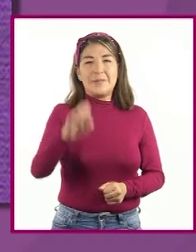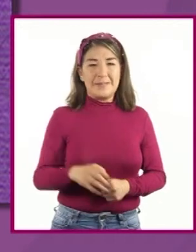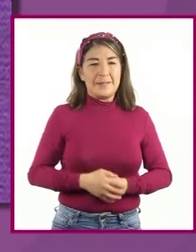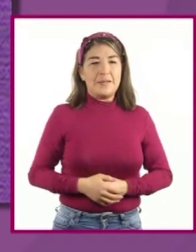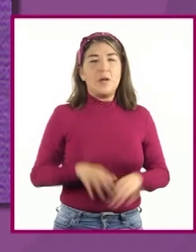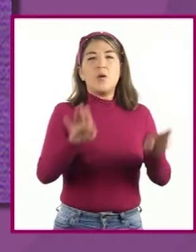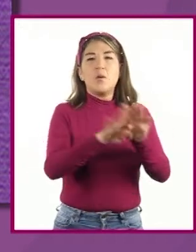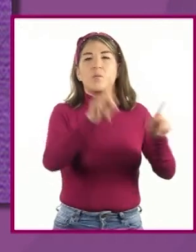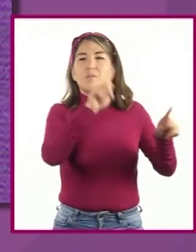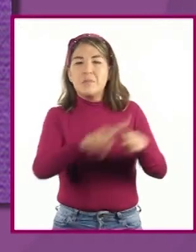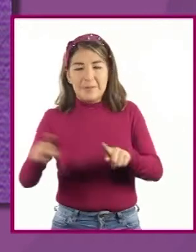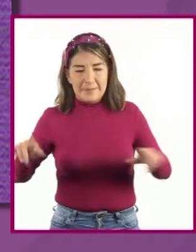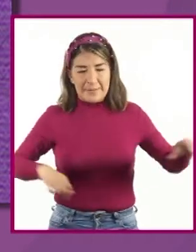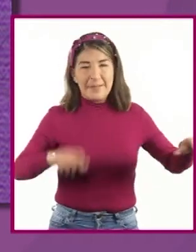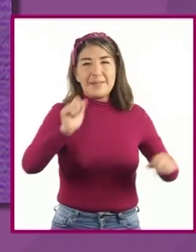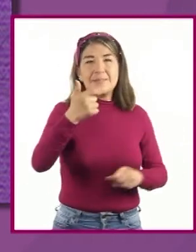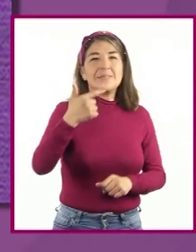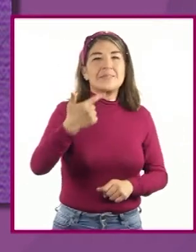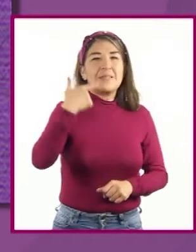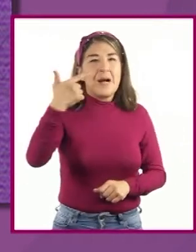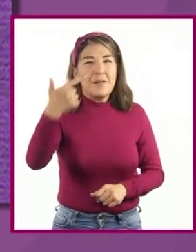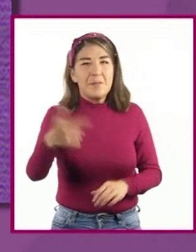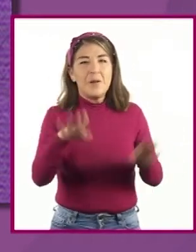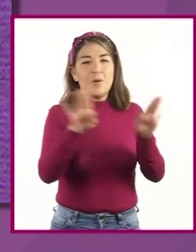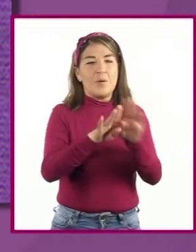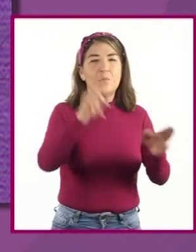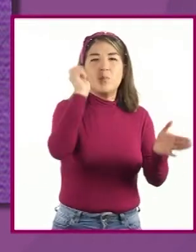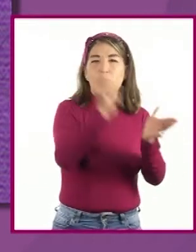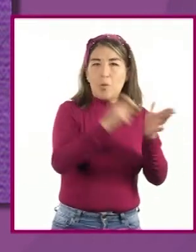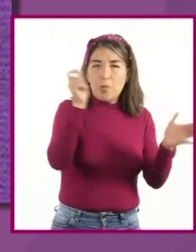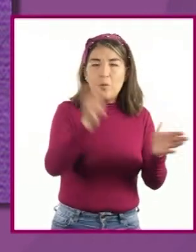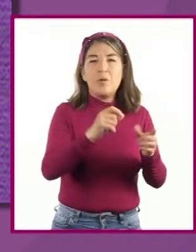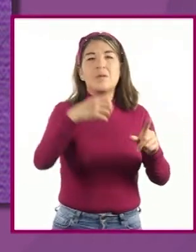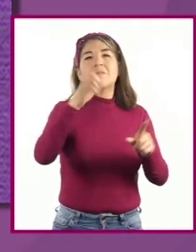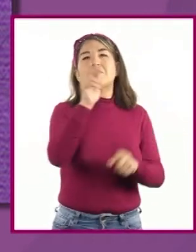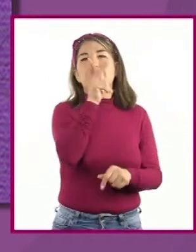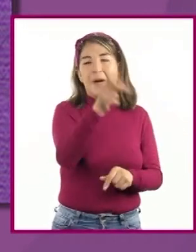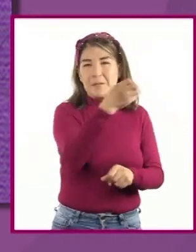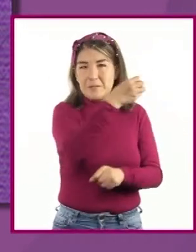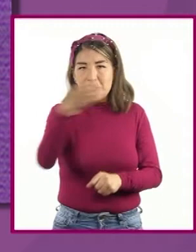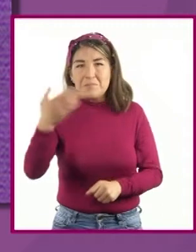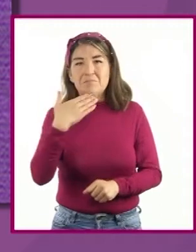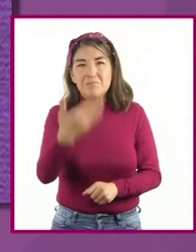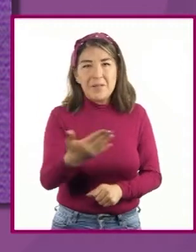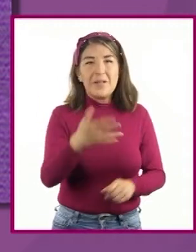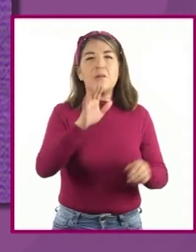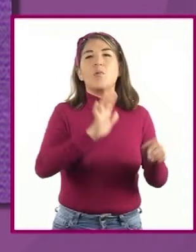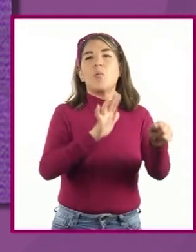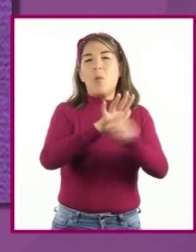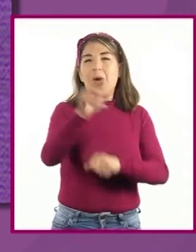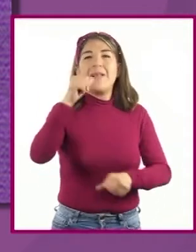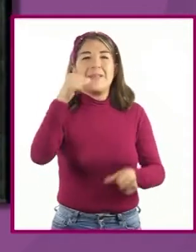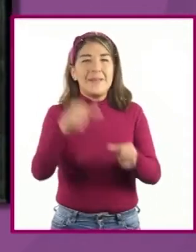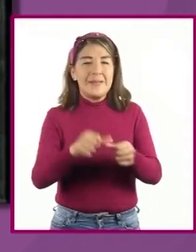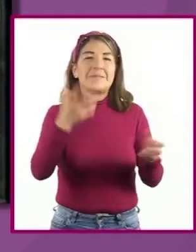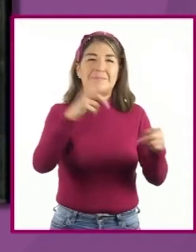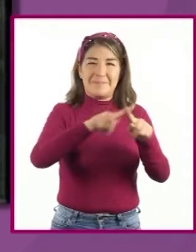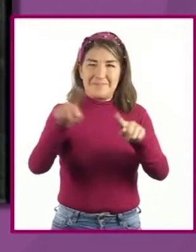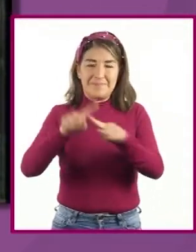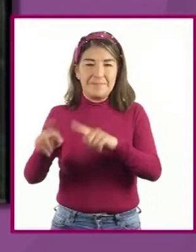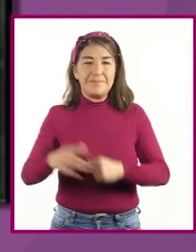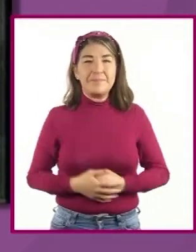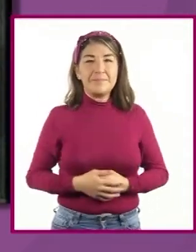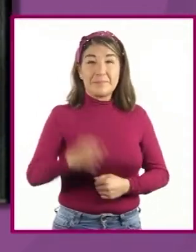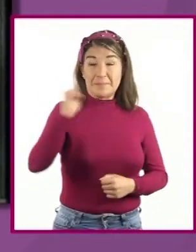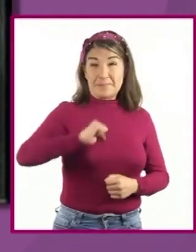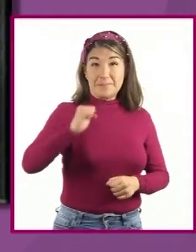a las reglas gramaticales y sintácticas, puntuación, ortografía y tipología gráfica, entre otras. En el